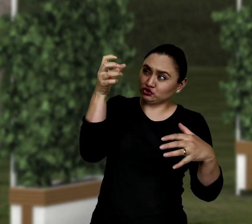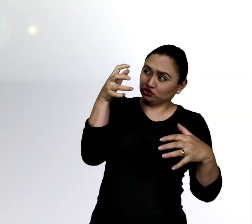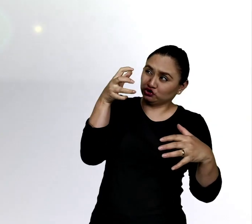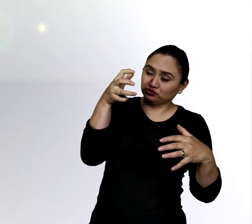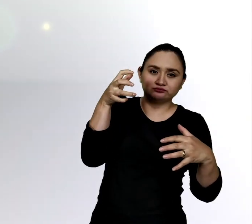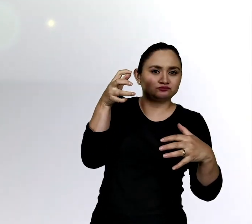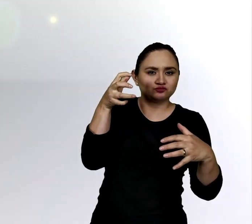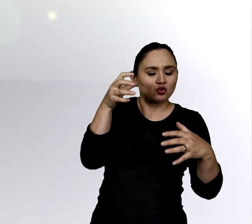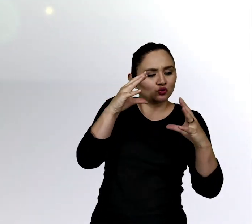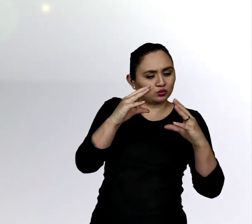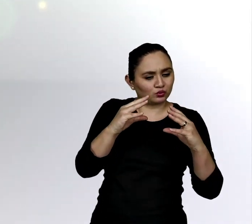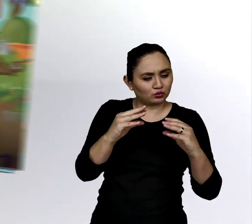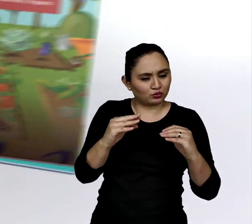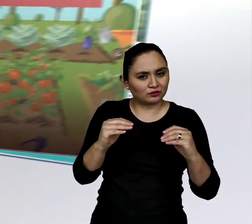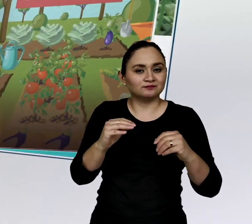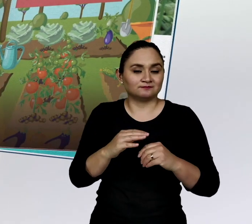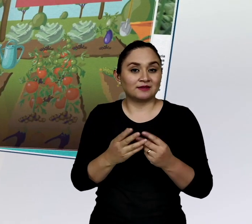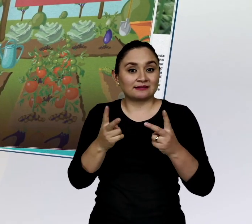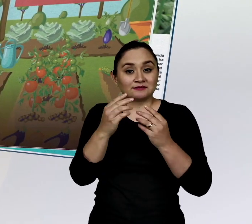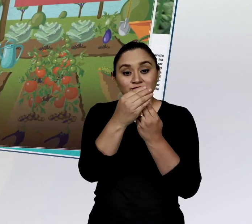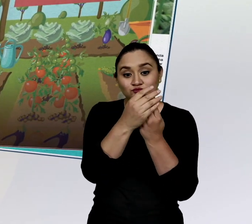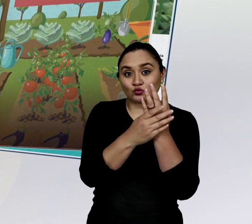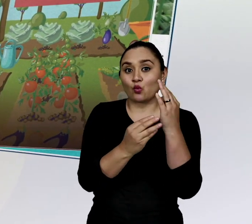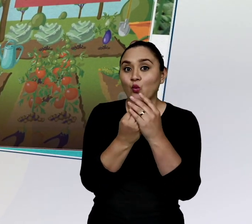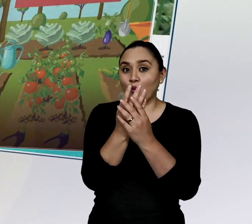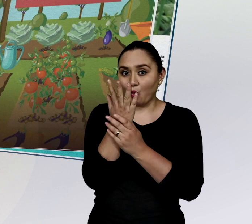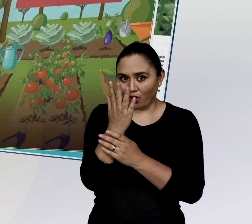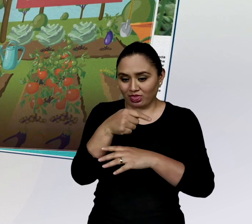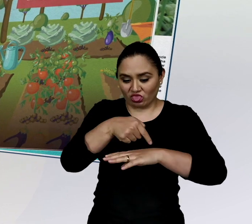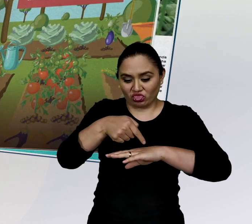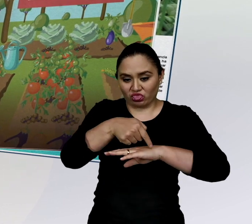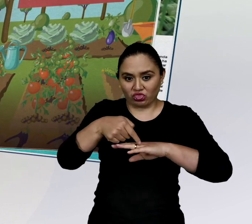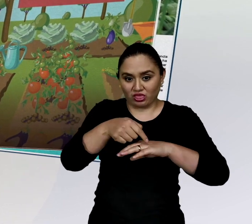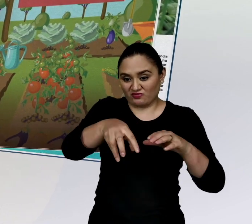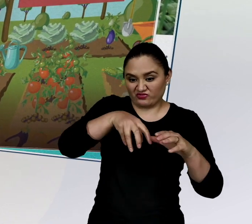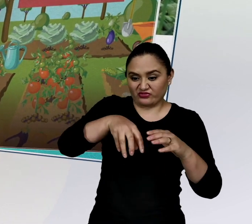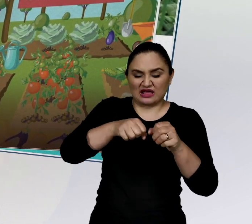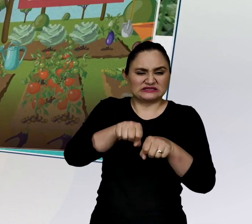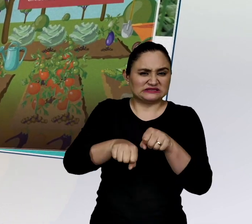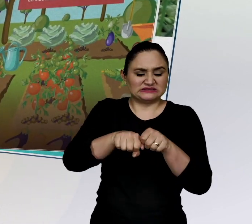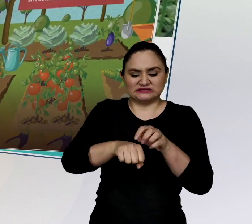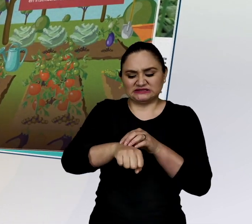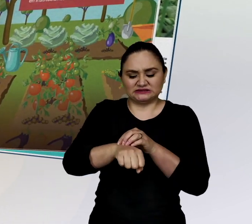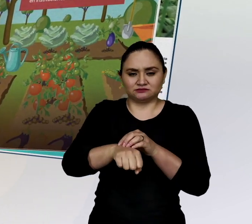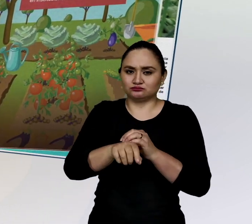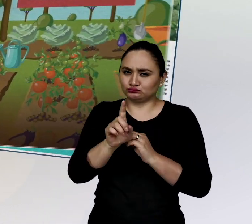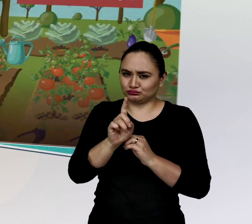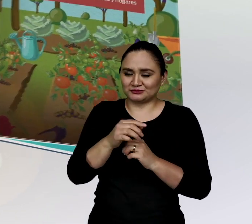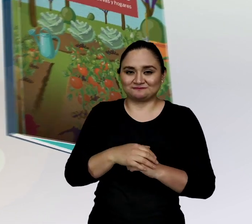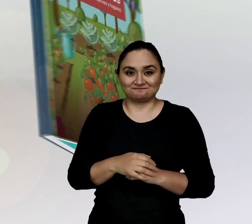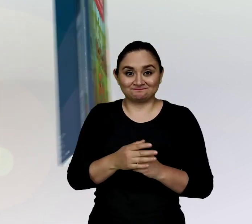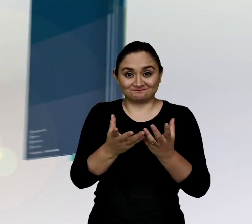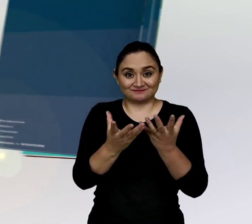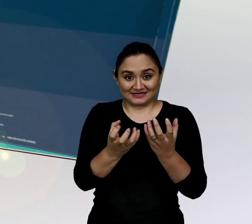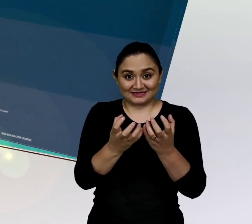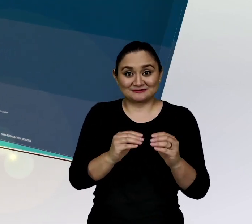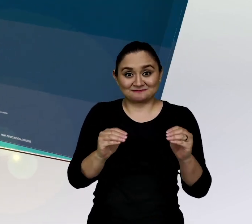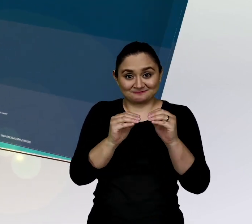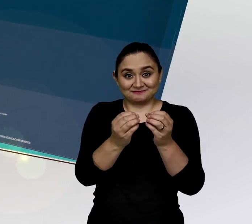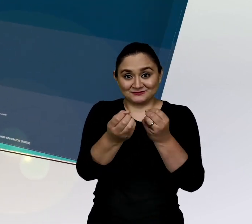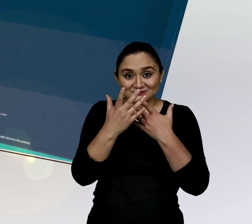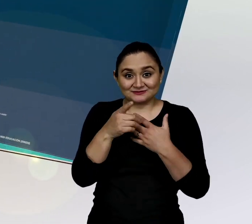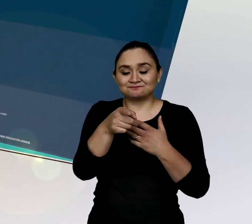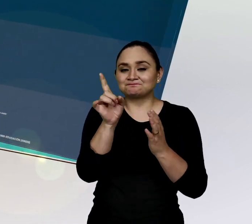cosecha. Si quieres tener más información, te invito a descargar la guía de huertos agroecológicos que se encuentra en la plataforma